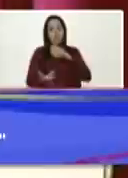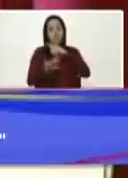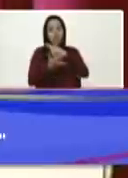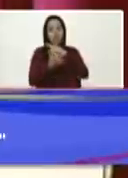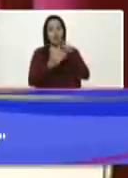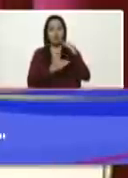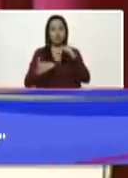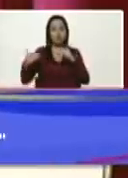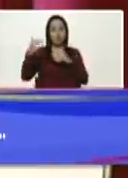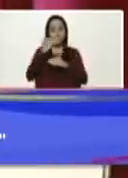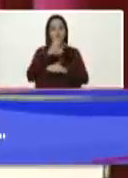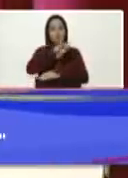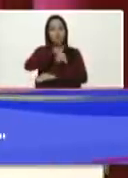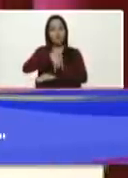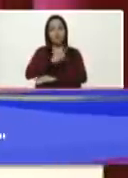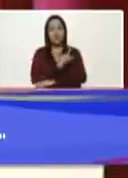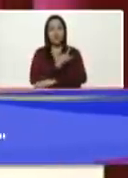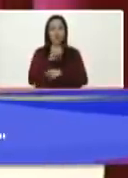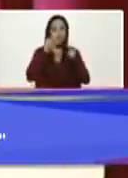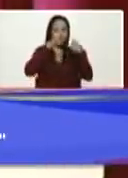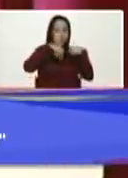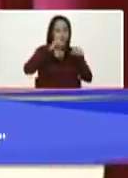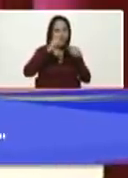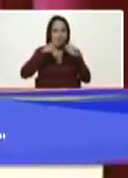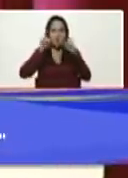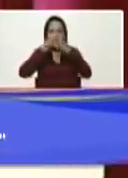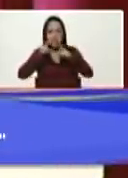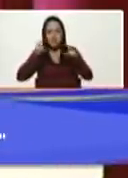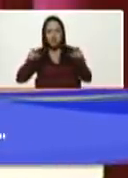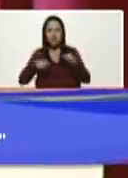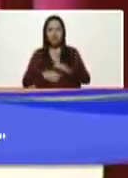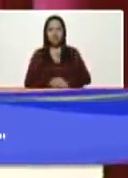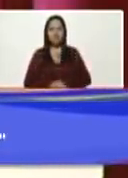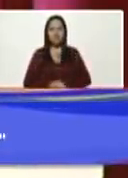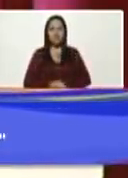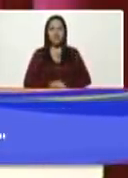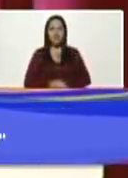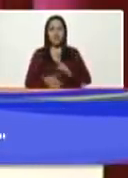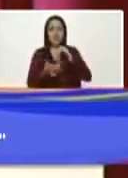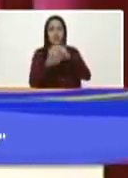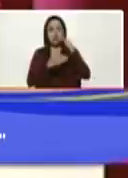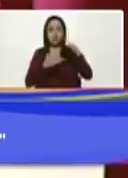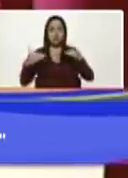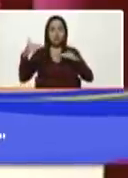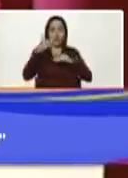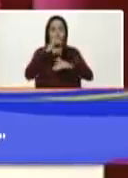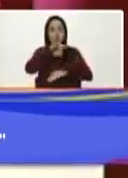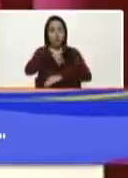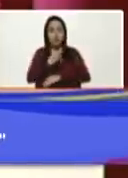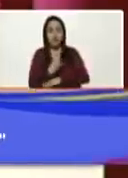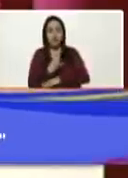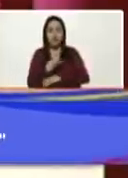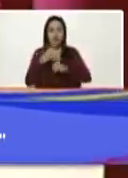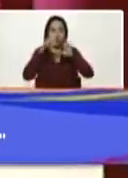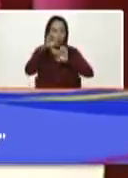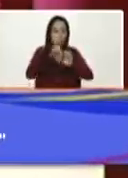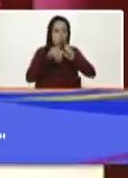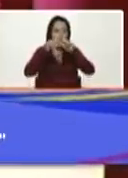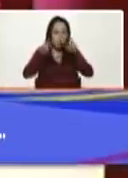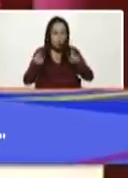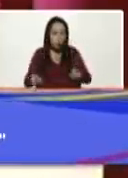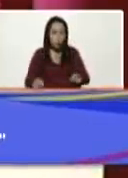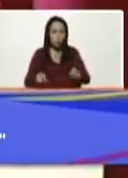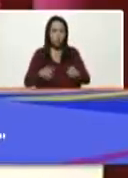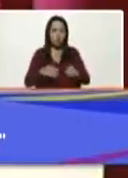Superior Universitario en Fisioterapia, Técnico Superior Universitario en Radioimagenología,